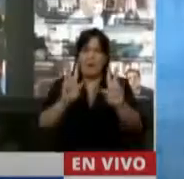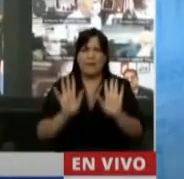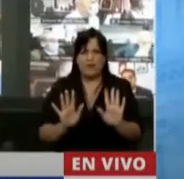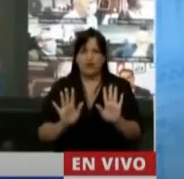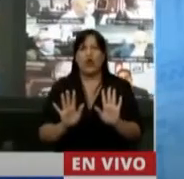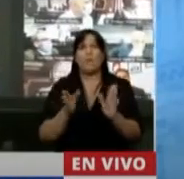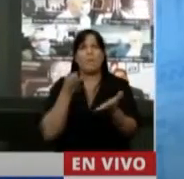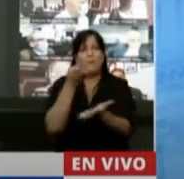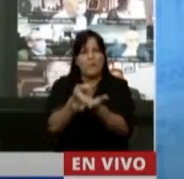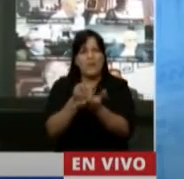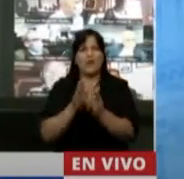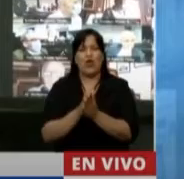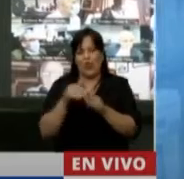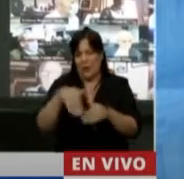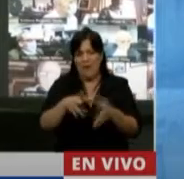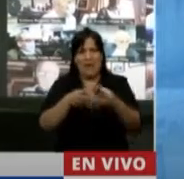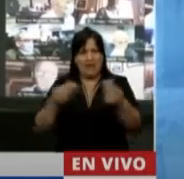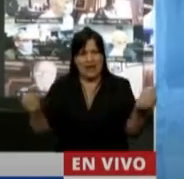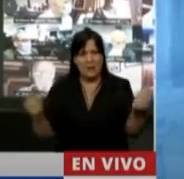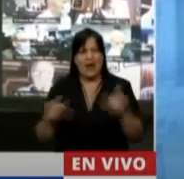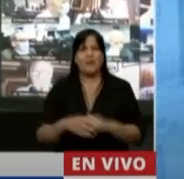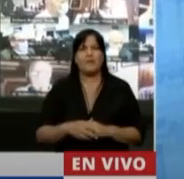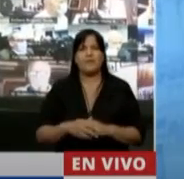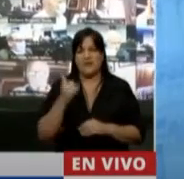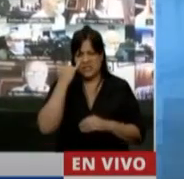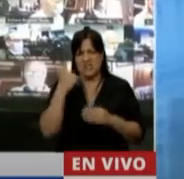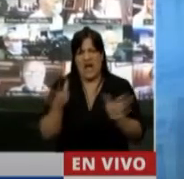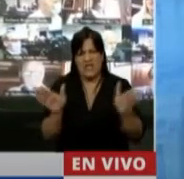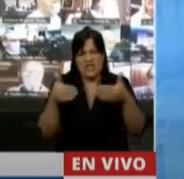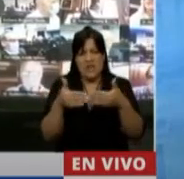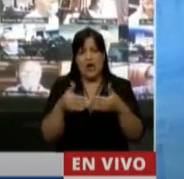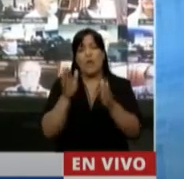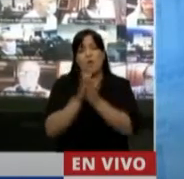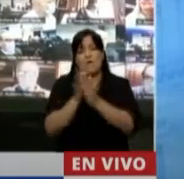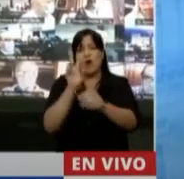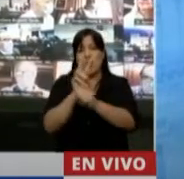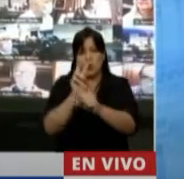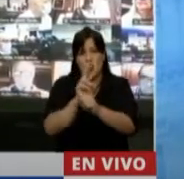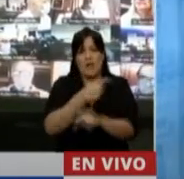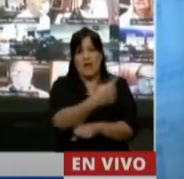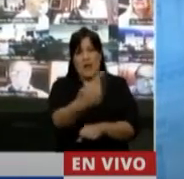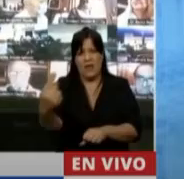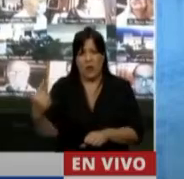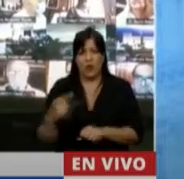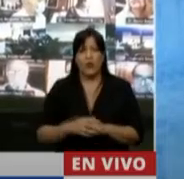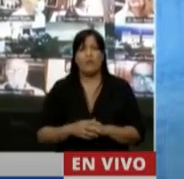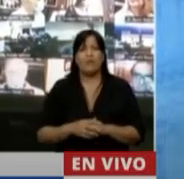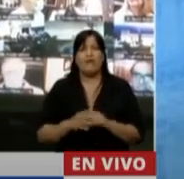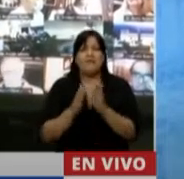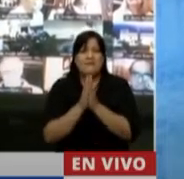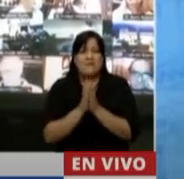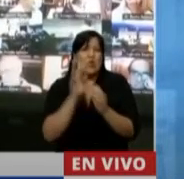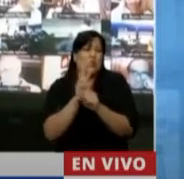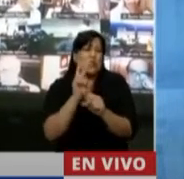la producción sostenible en nuestro país. Claramente que esperamos que en los próximos días este proyecto de